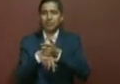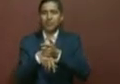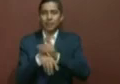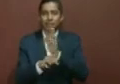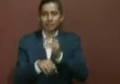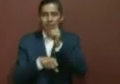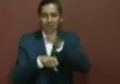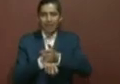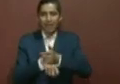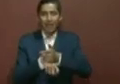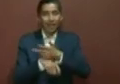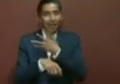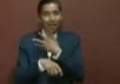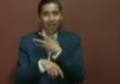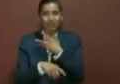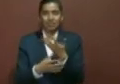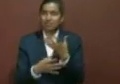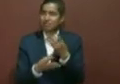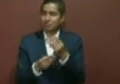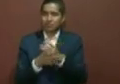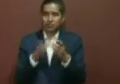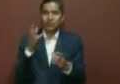se detectaron algunos hechos